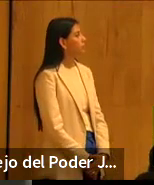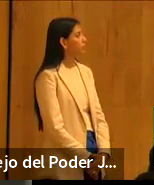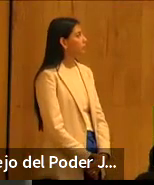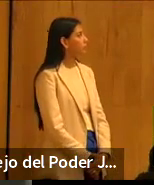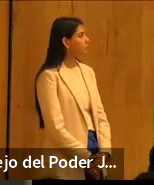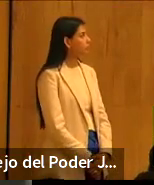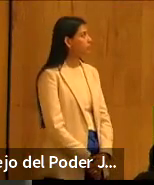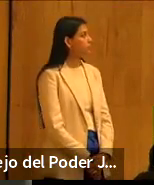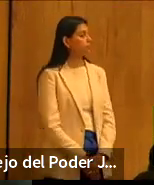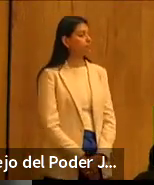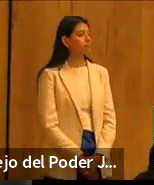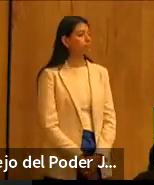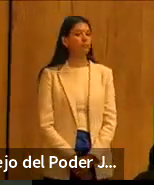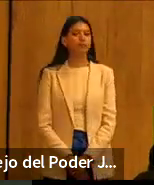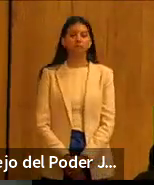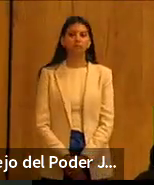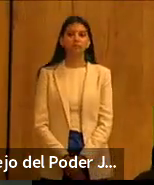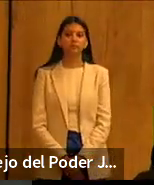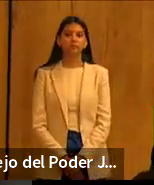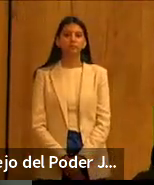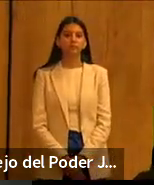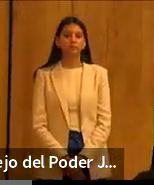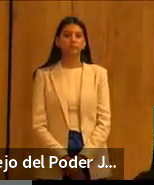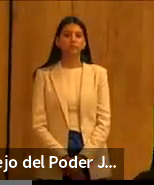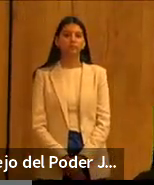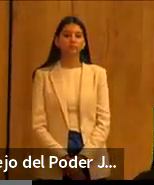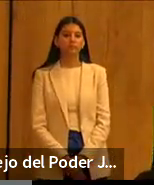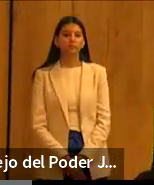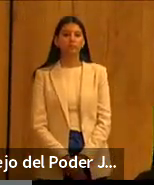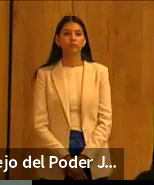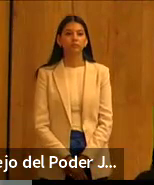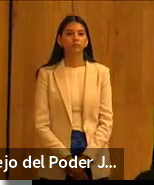Looks like rain again today.